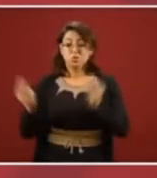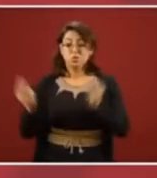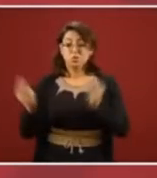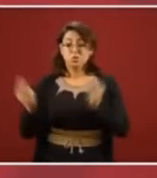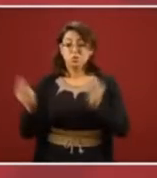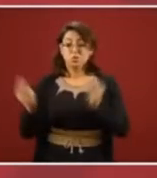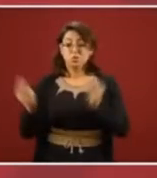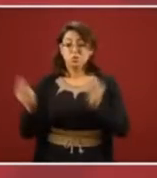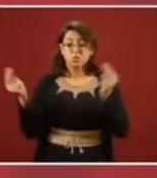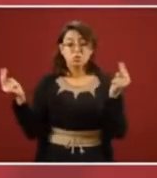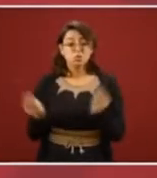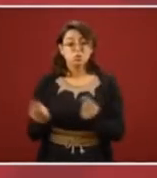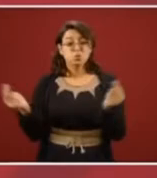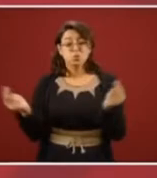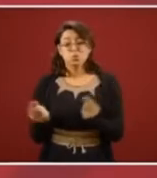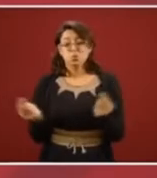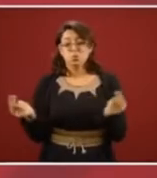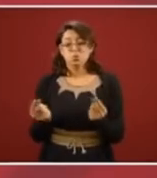es necesario